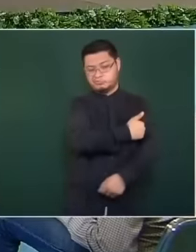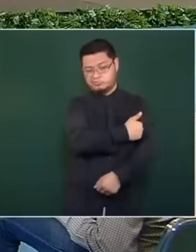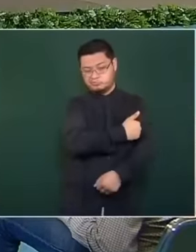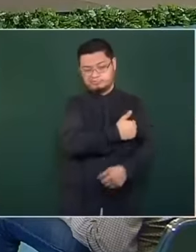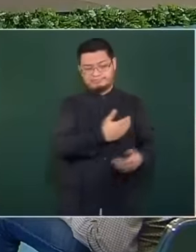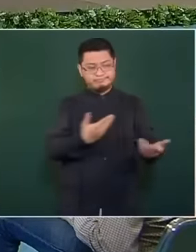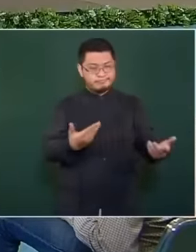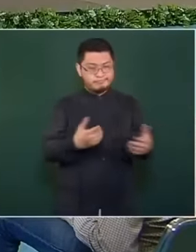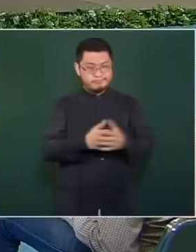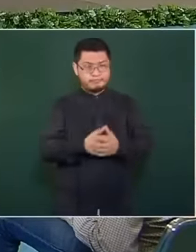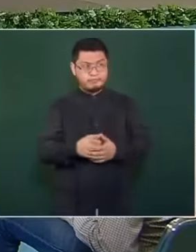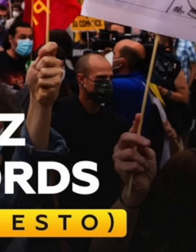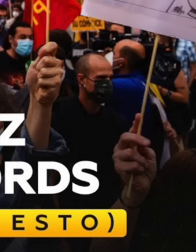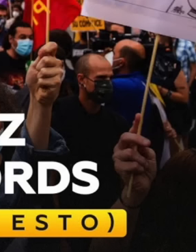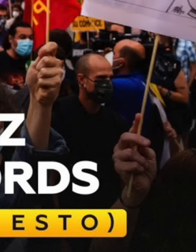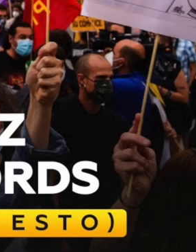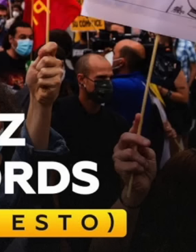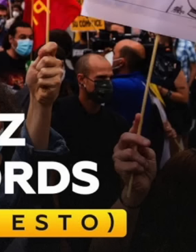En España